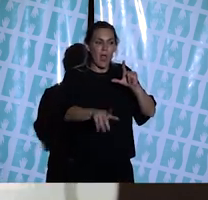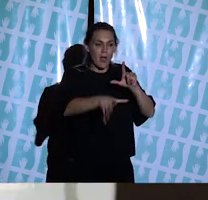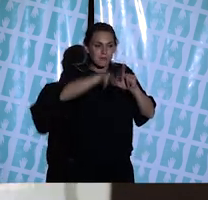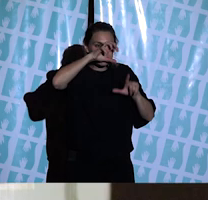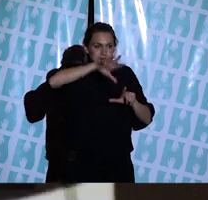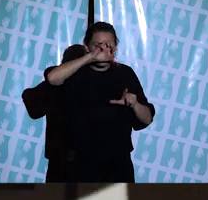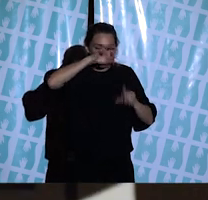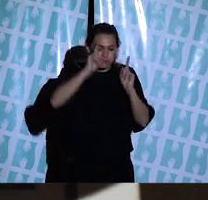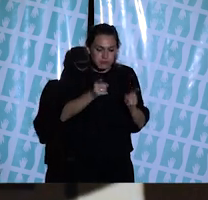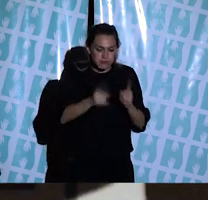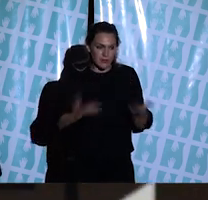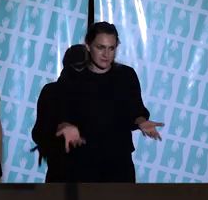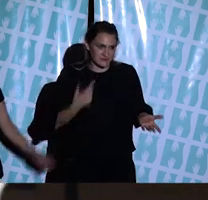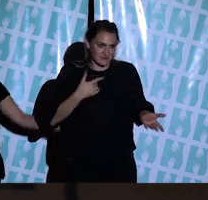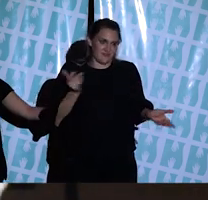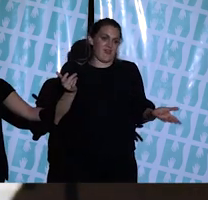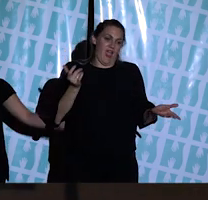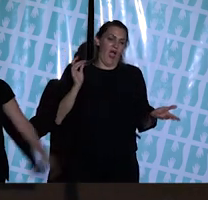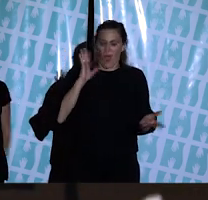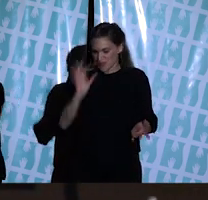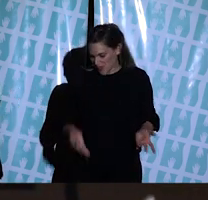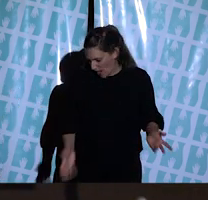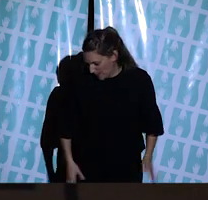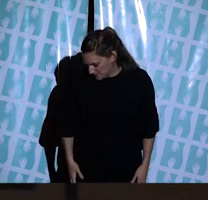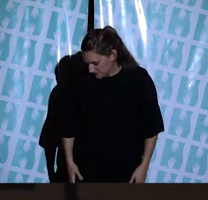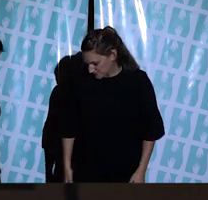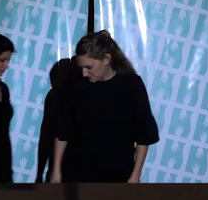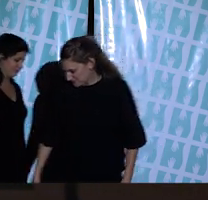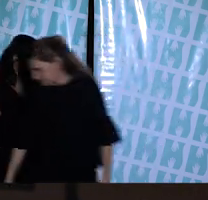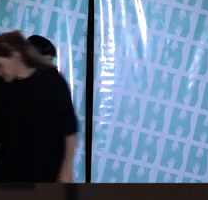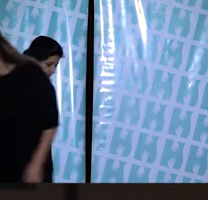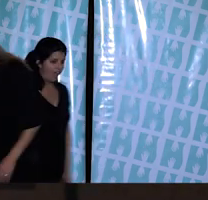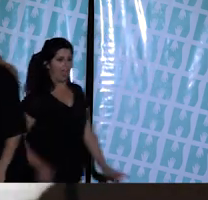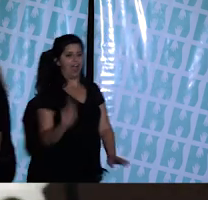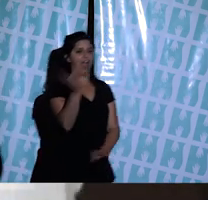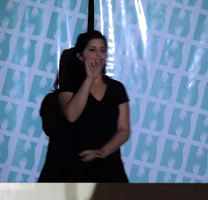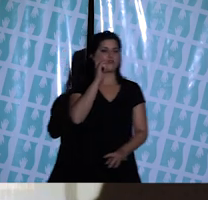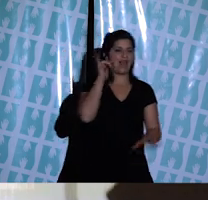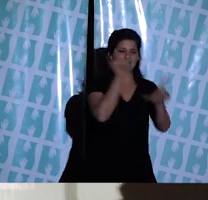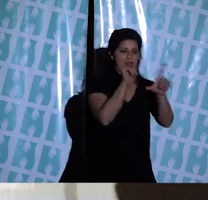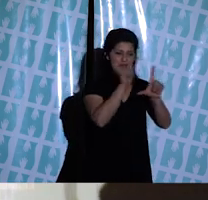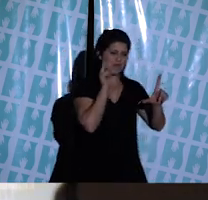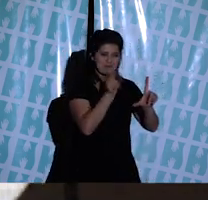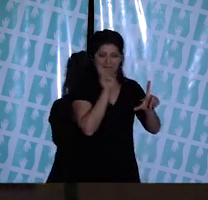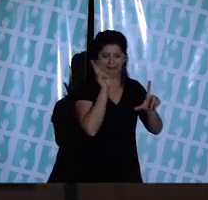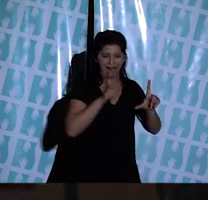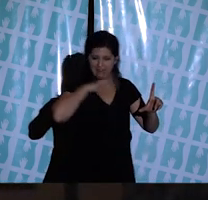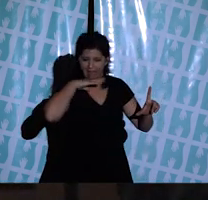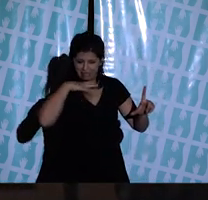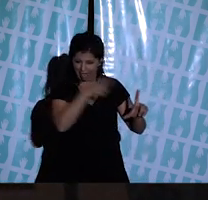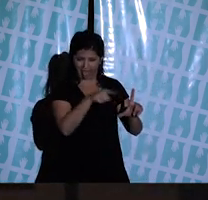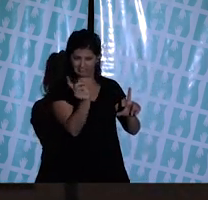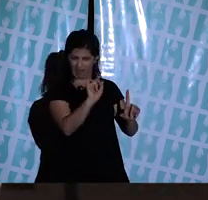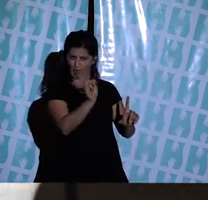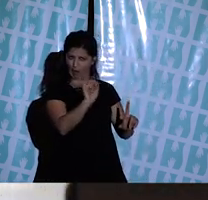para traer los videos a ustedes. No crean que me quede viendo otros videos tontos, ¿eh? No vayan a pensar eso. Jamás me pudo